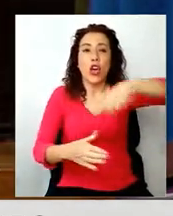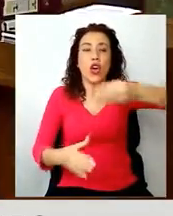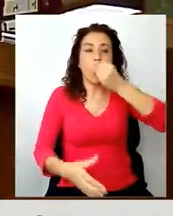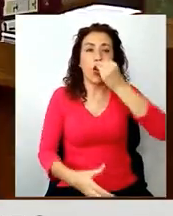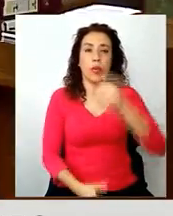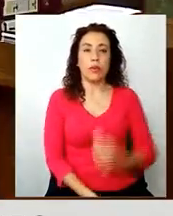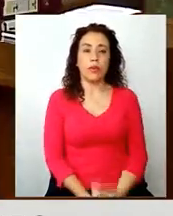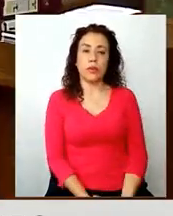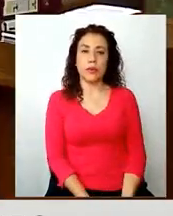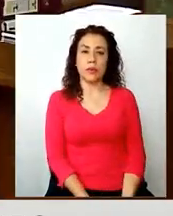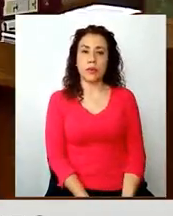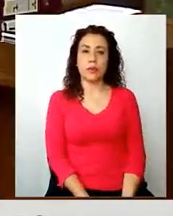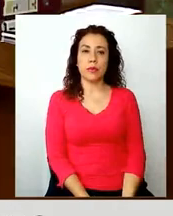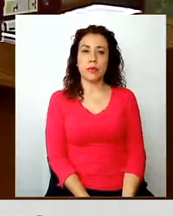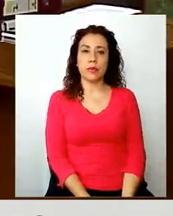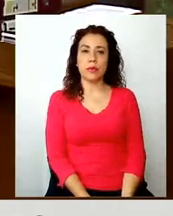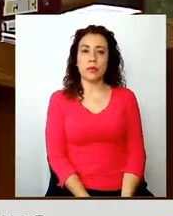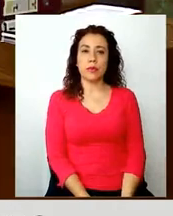presidente